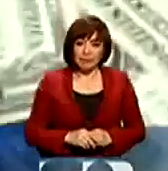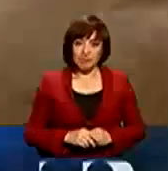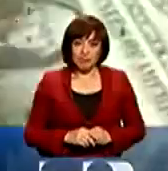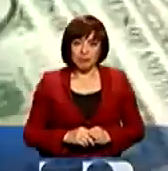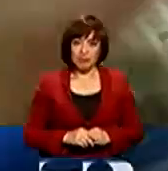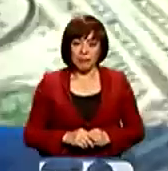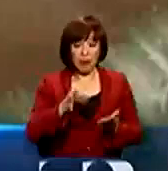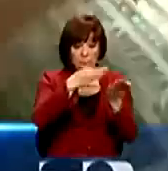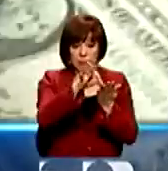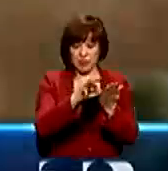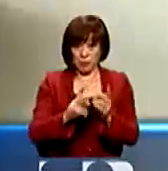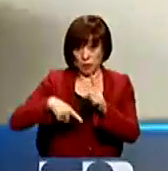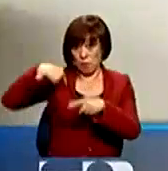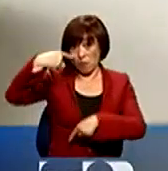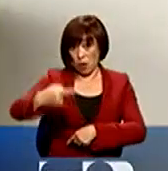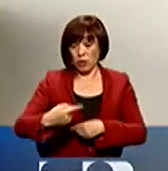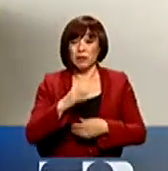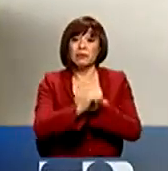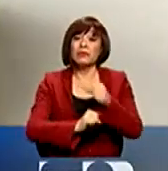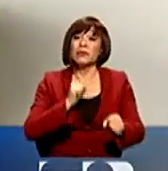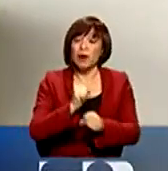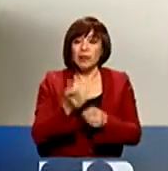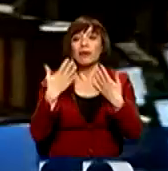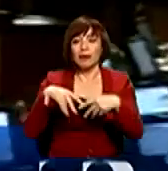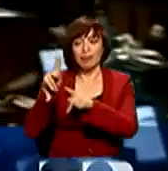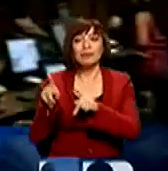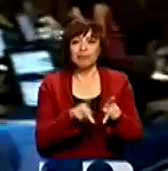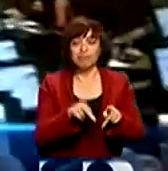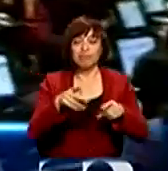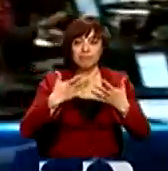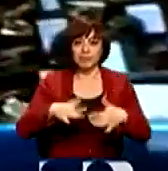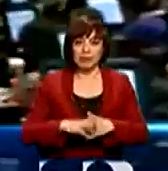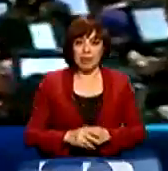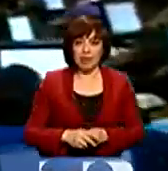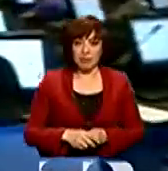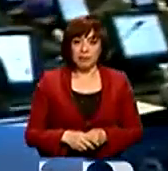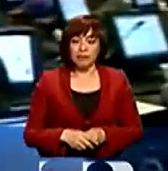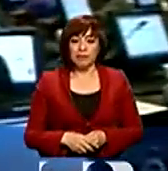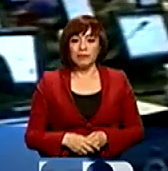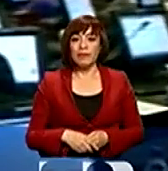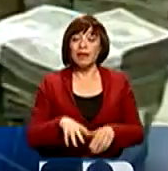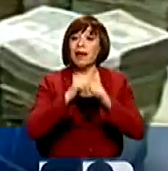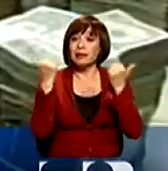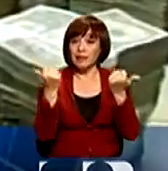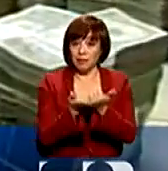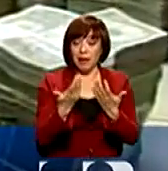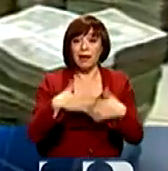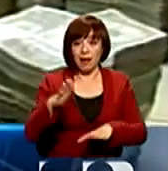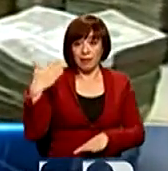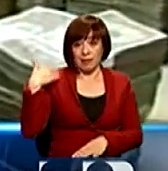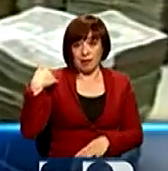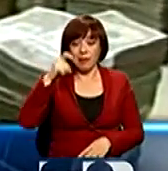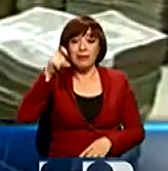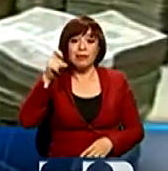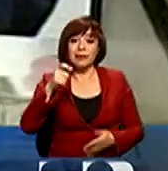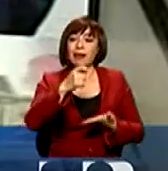El presupuesto para el próximo año está listo y según las cuentas enviadas ya a la Asamblea para su aprobación, en el 2019 el